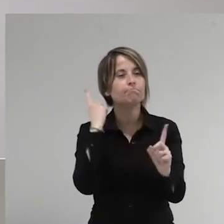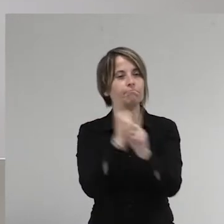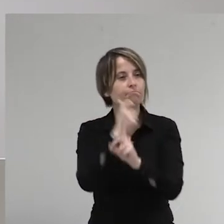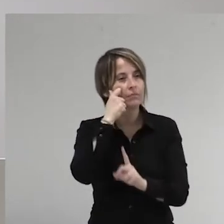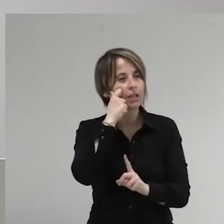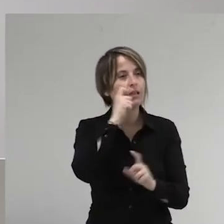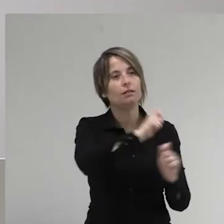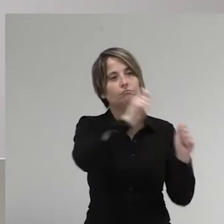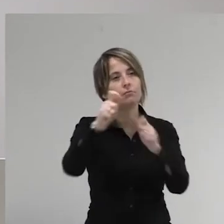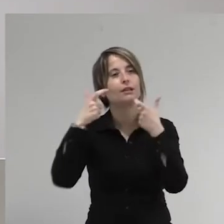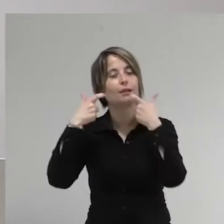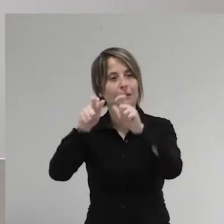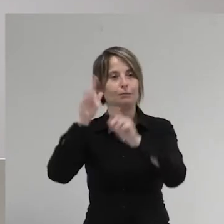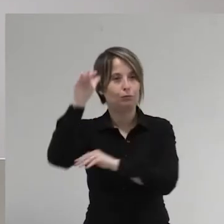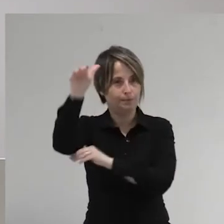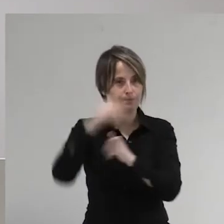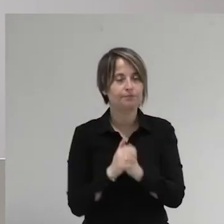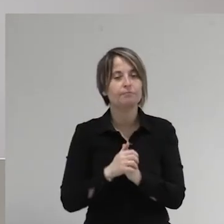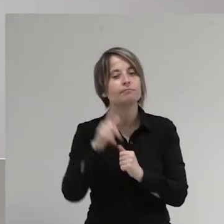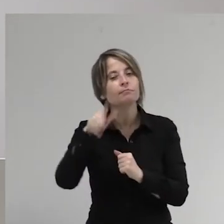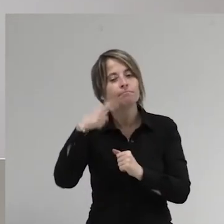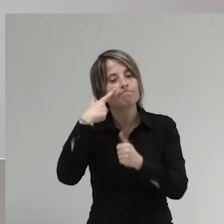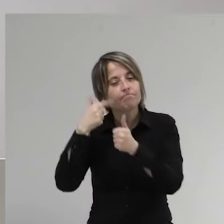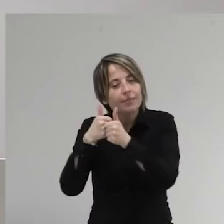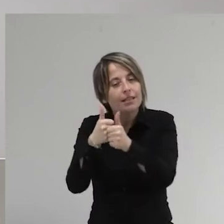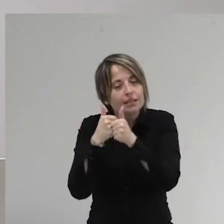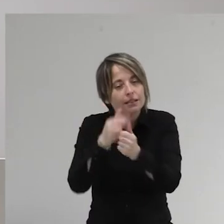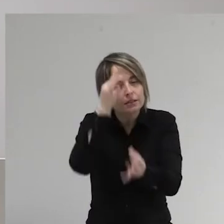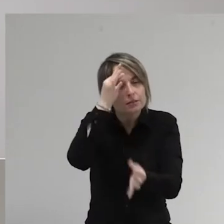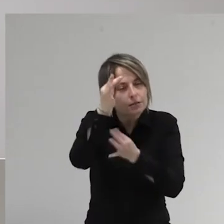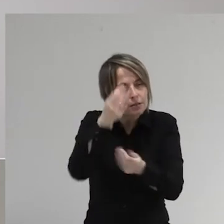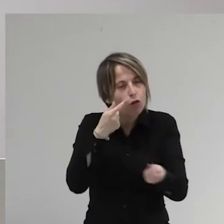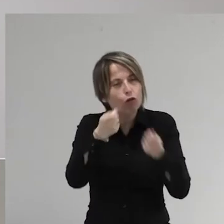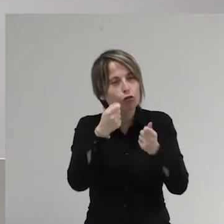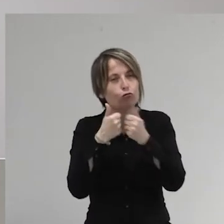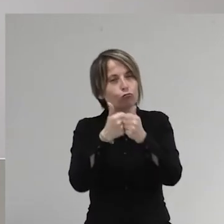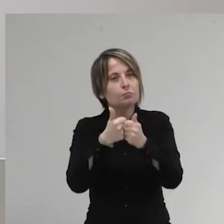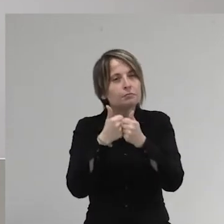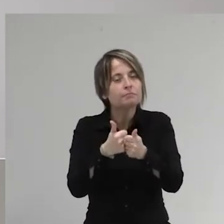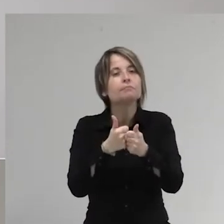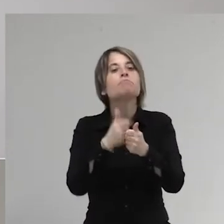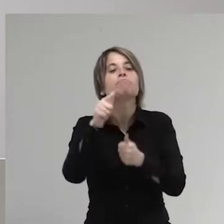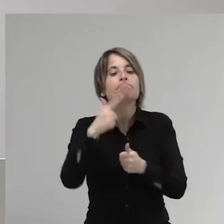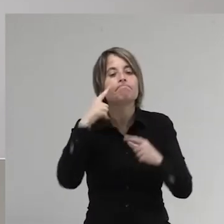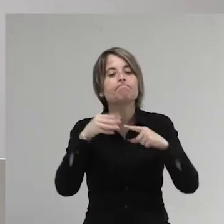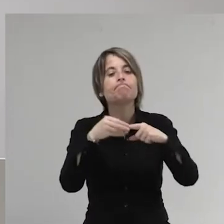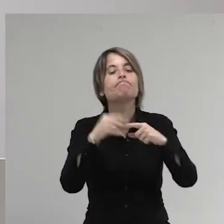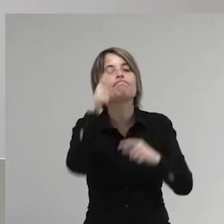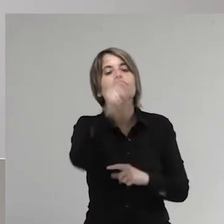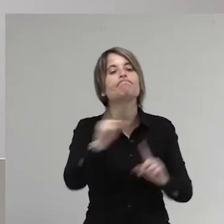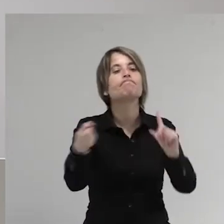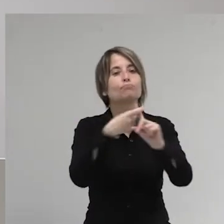en extranjería y para que se realice un seguimiento pormenorizado de las actuaciones en materia de